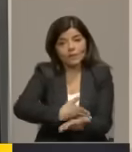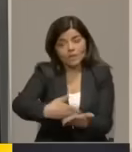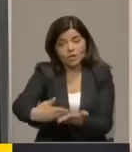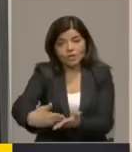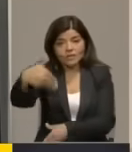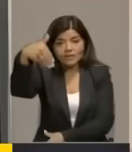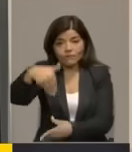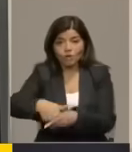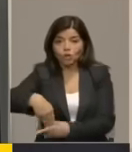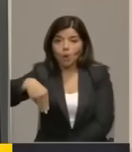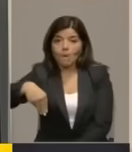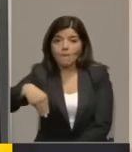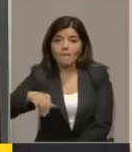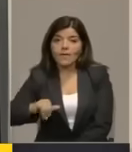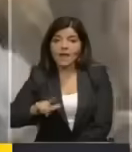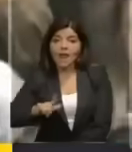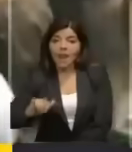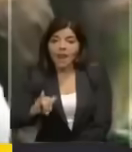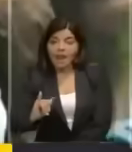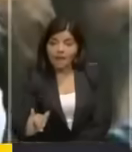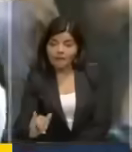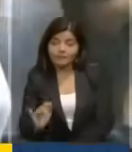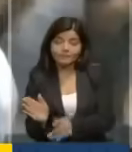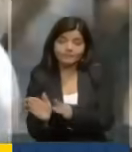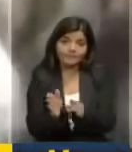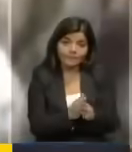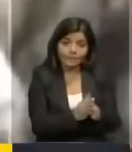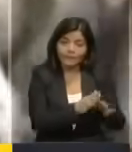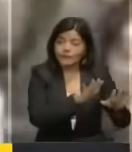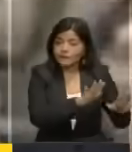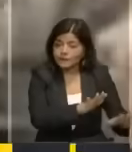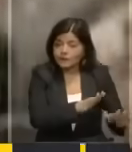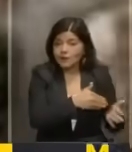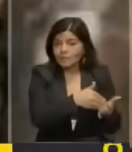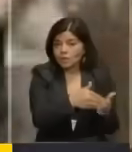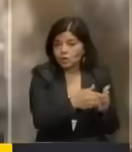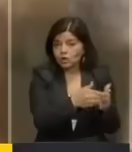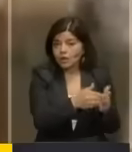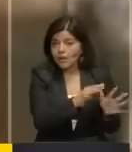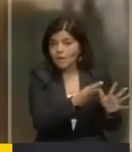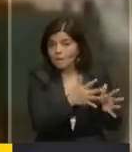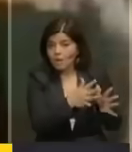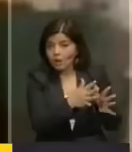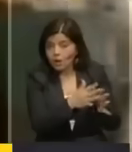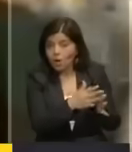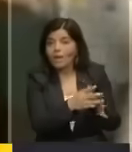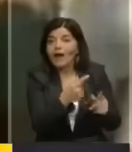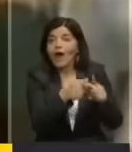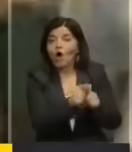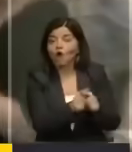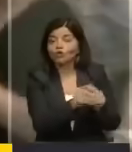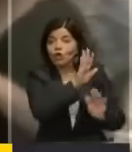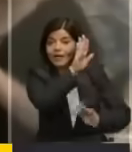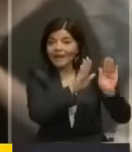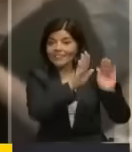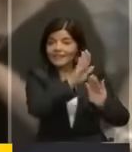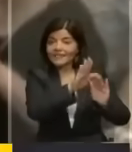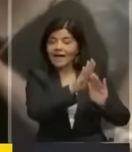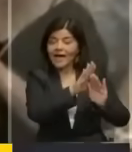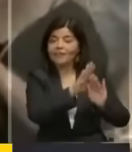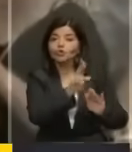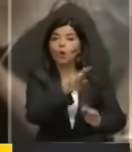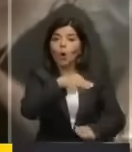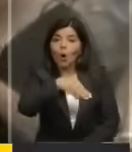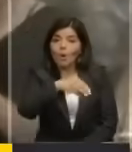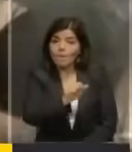claro, versus 10 millones de votos y fracción, ¿no es cierto?, para el candidato oficialista que tú ya lo decías, ¿no es cierto?